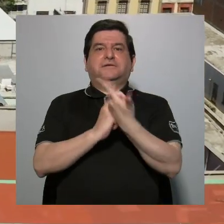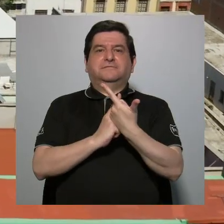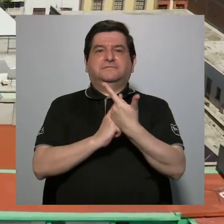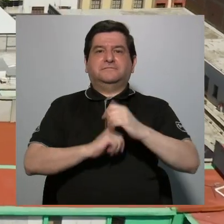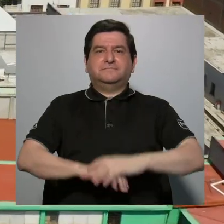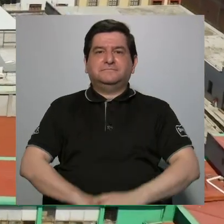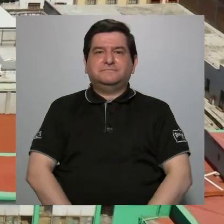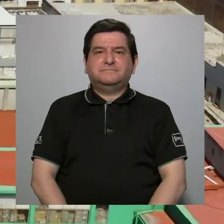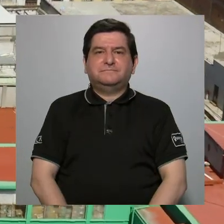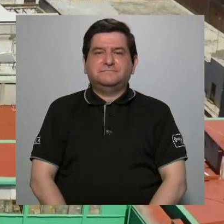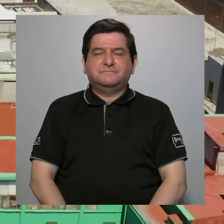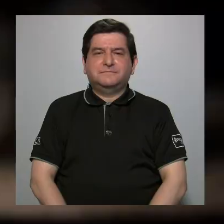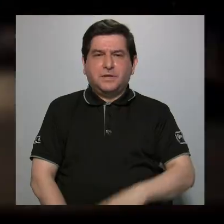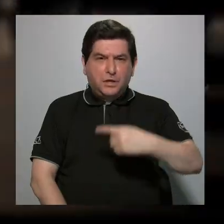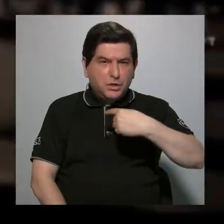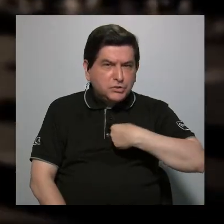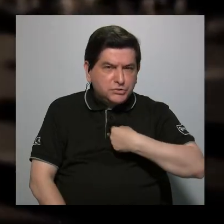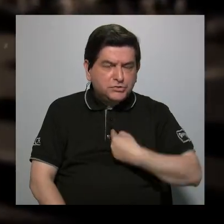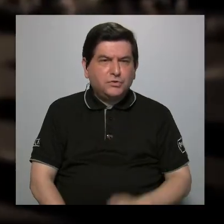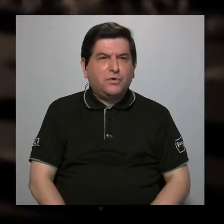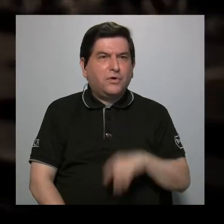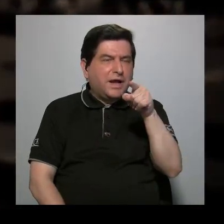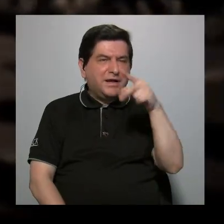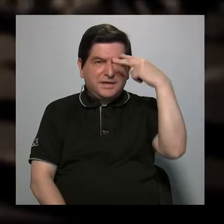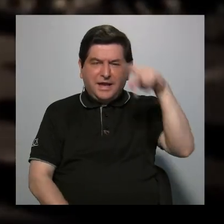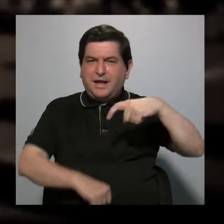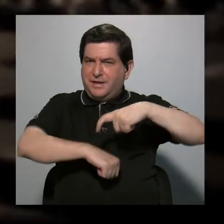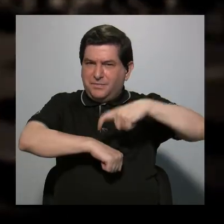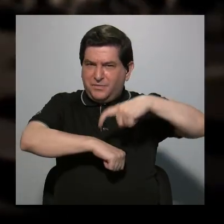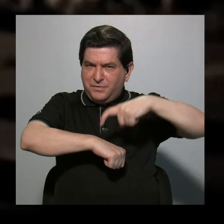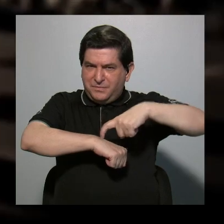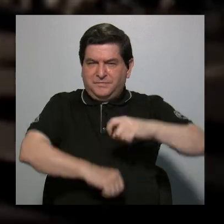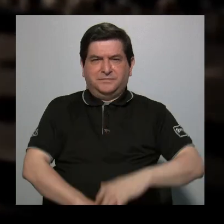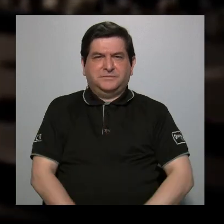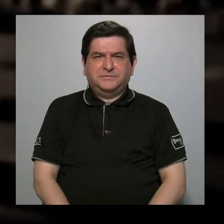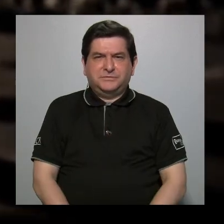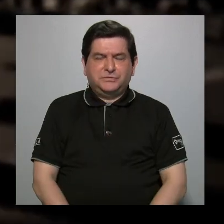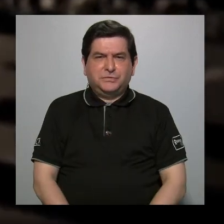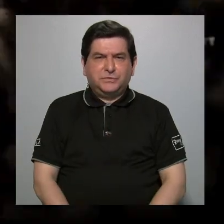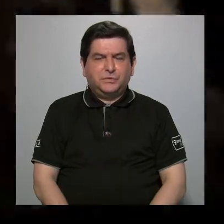social. A mí me tocó estar en México en una época